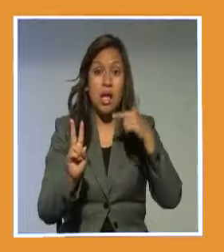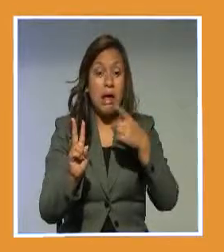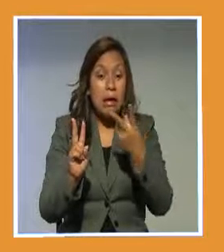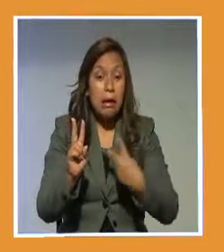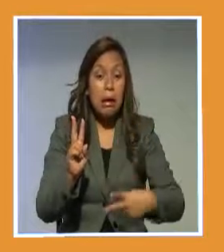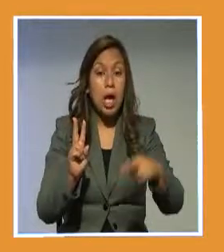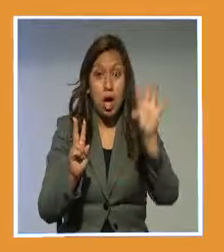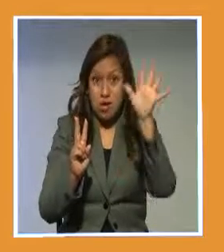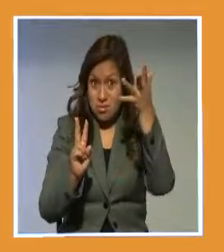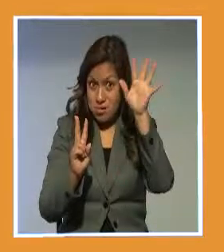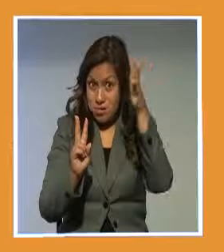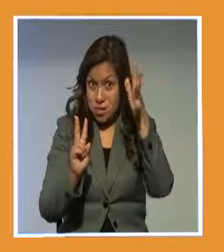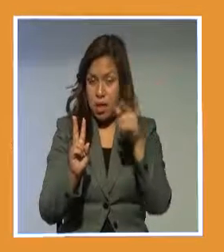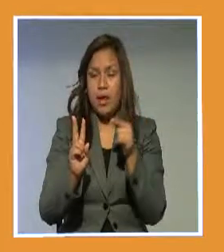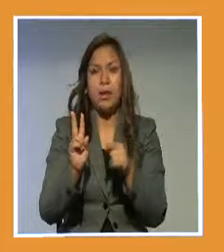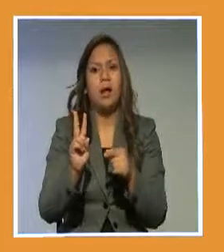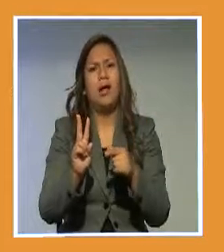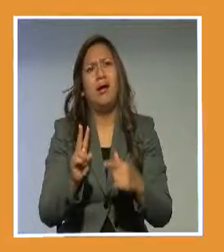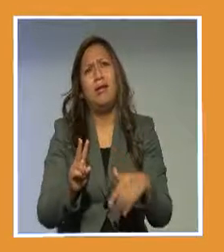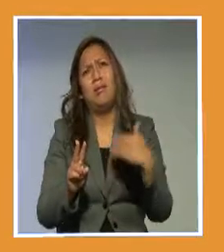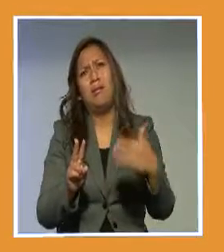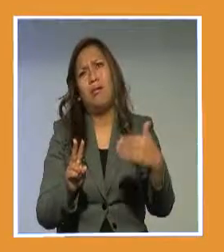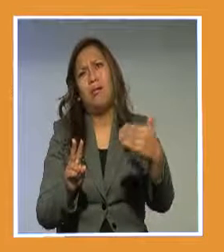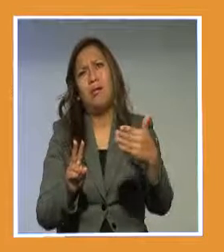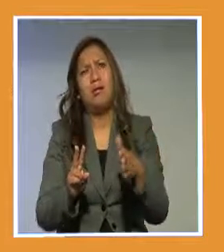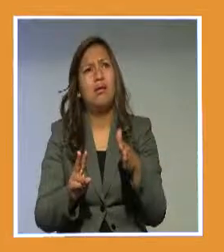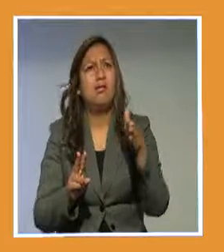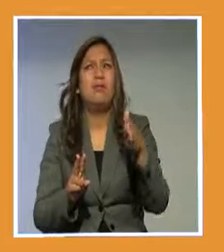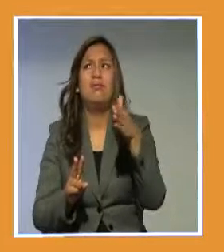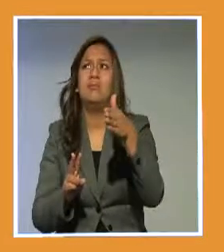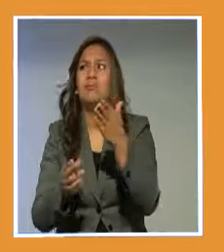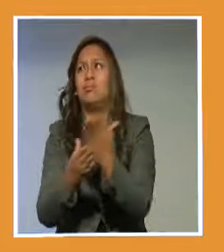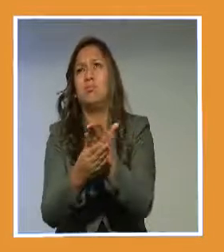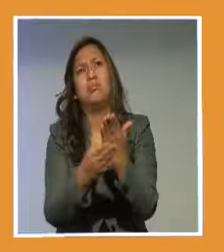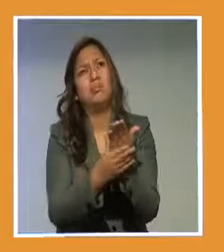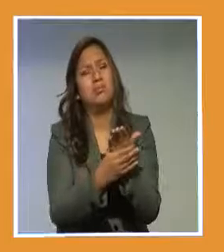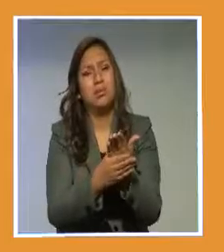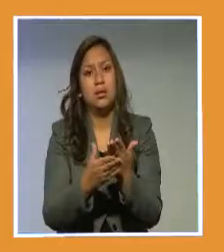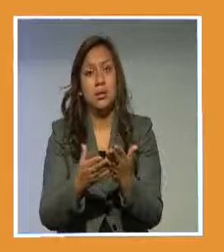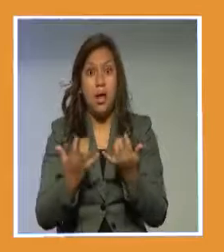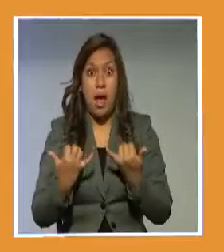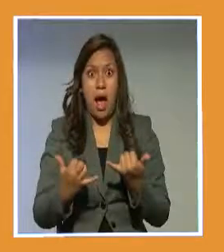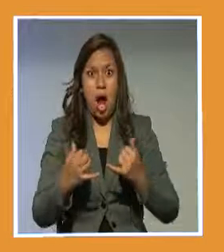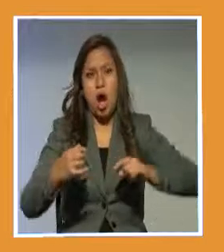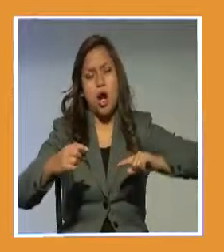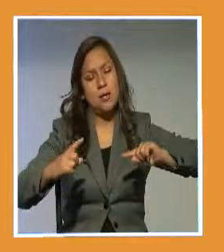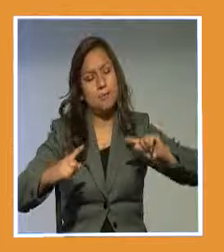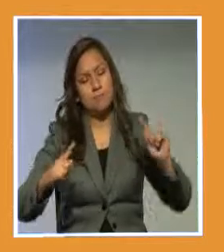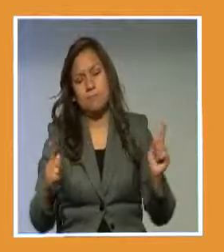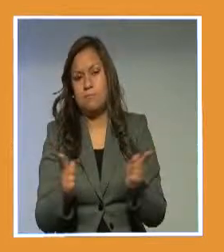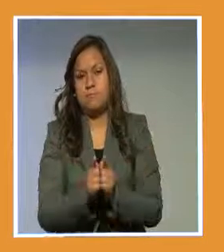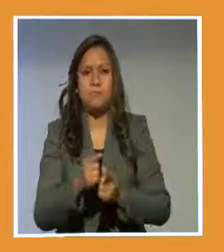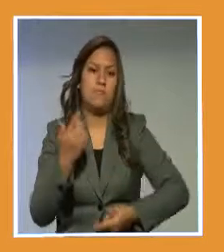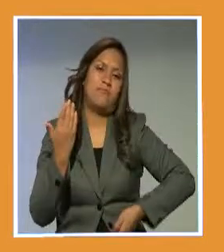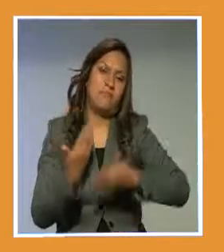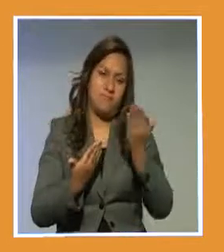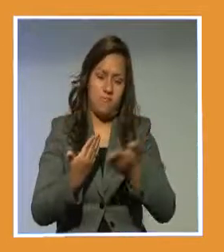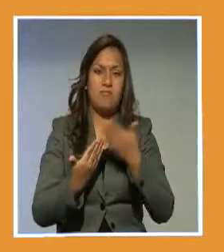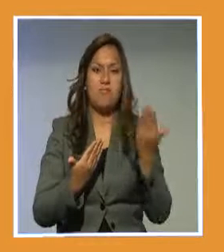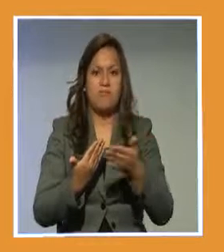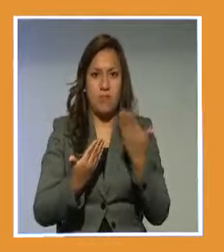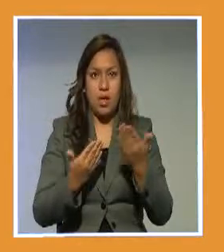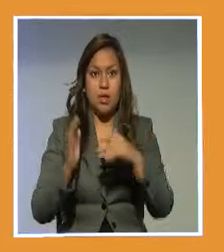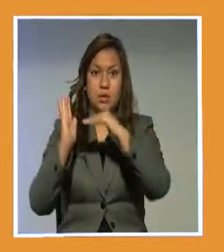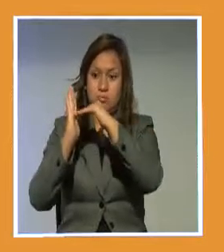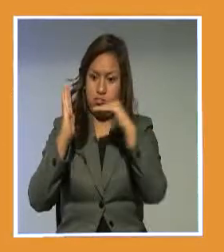divorciarse. Y en este caso, pues puede ir sin necesidad de un abogado, es decir, facilita también el divorcio para las clases medias y